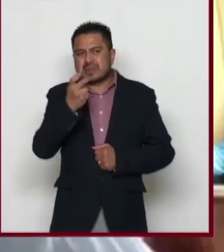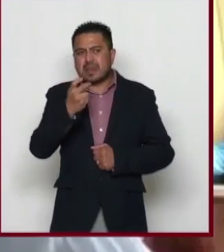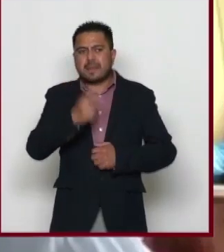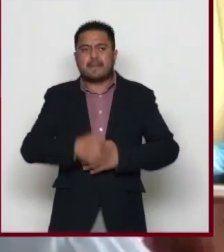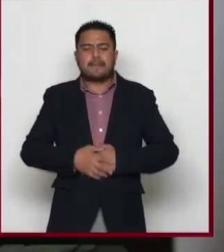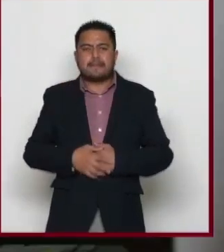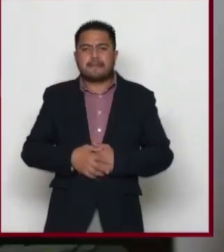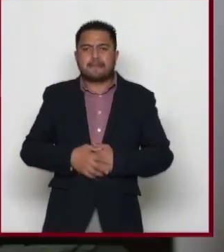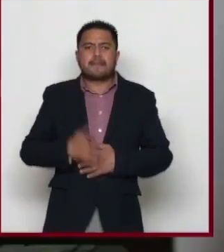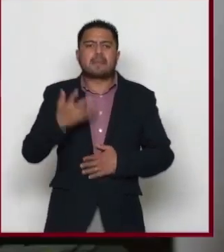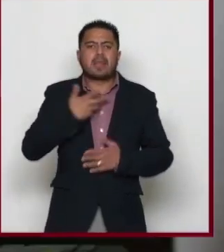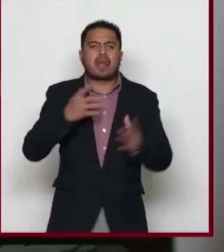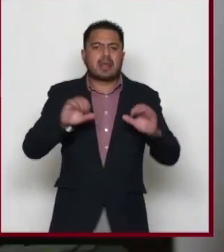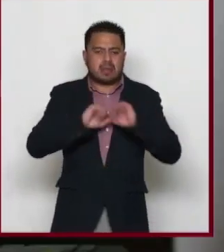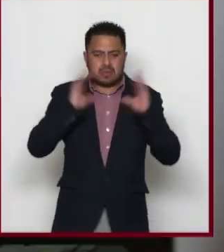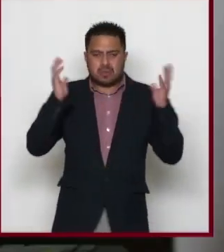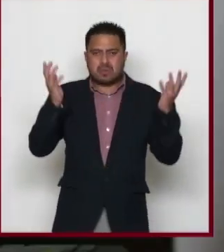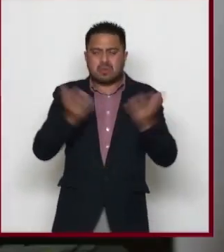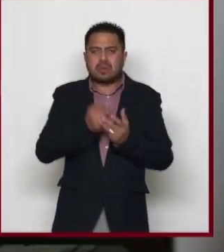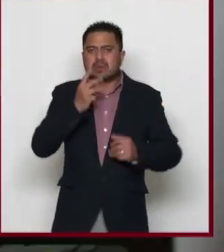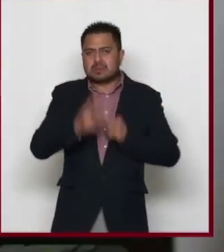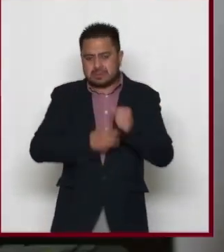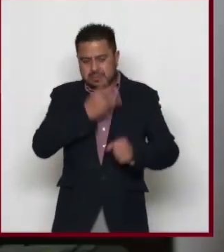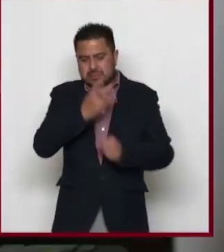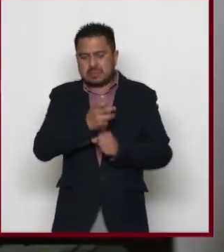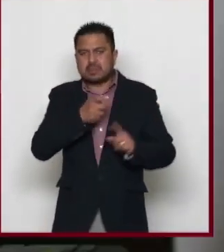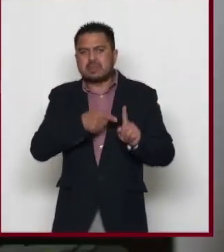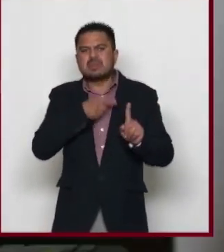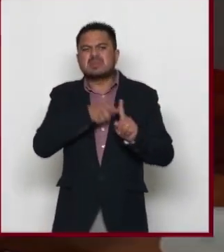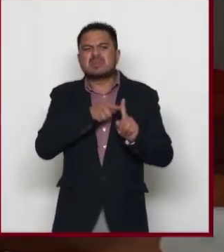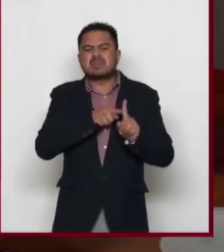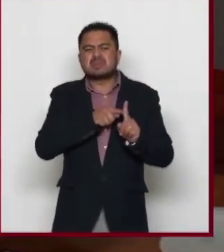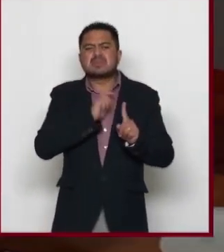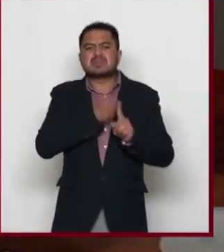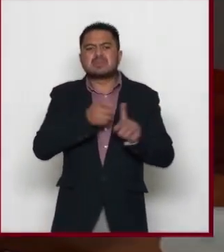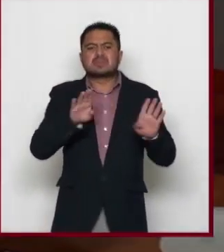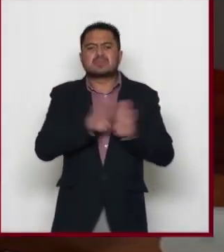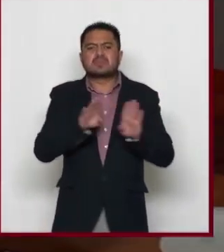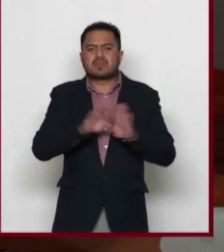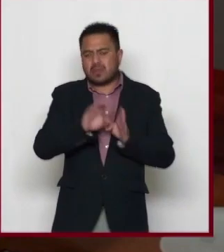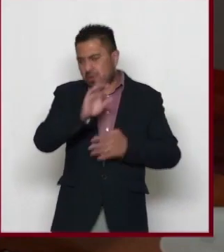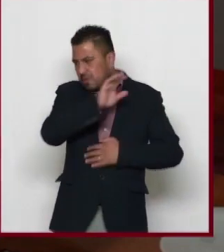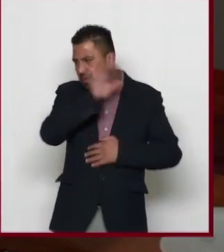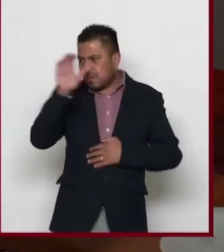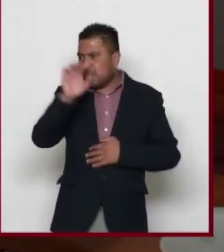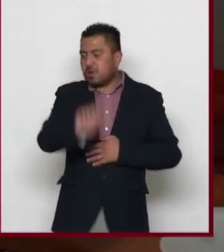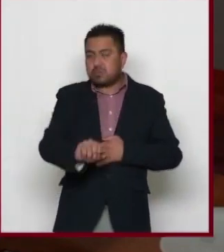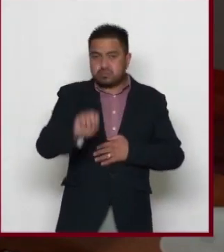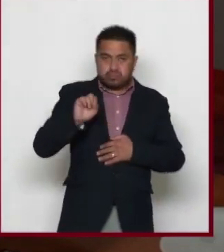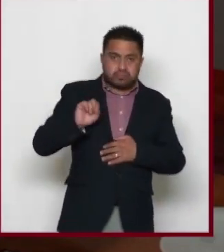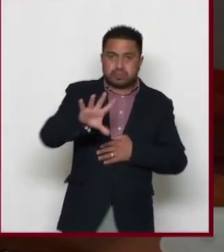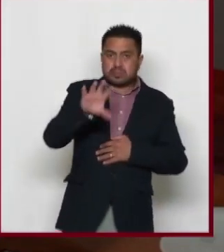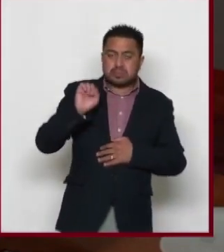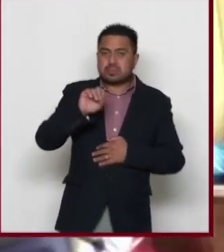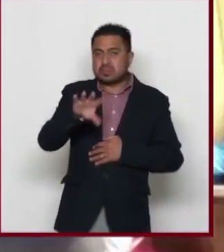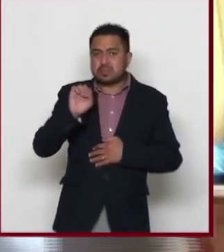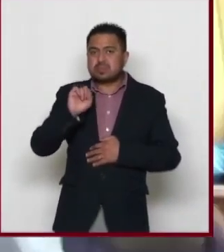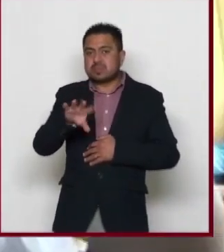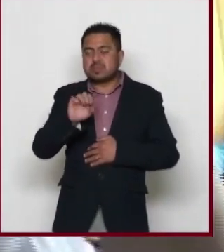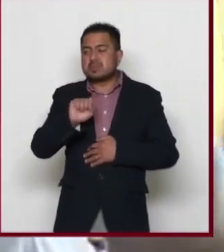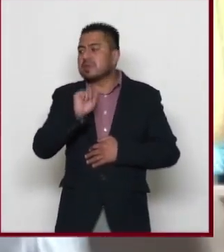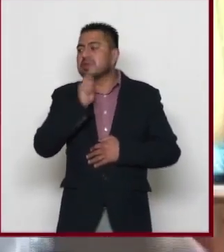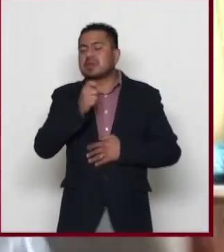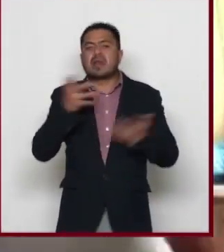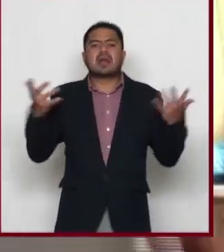entonces eso nos dice que hay un planeta ahí. Y la tercera de ellas es como tomar